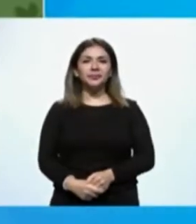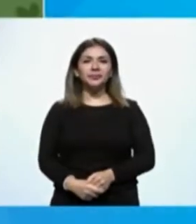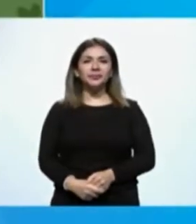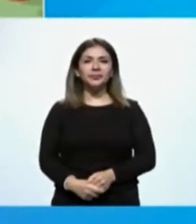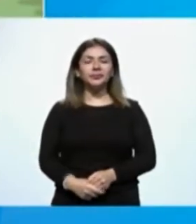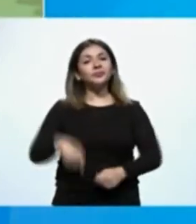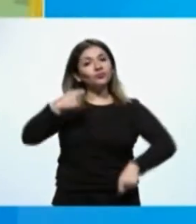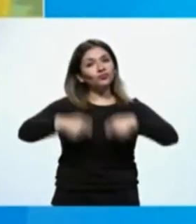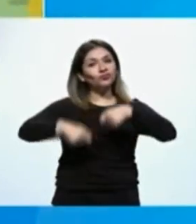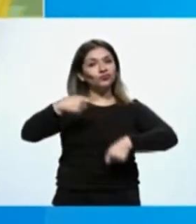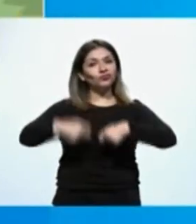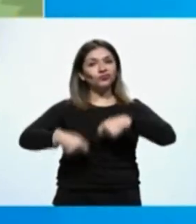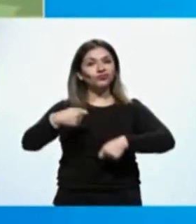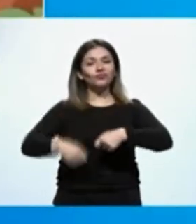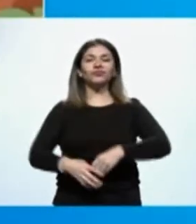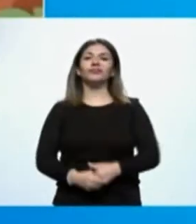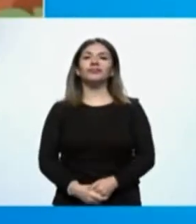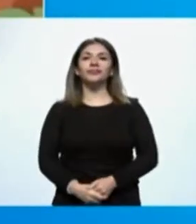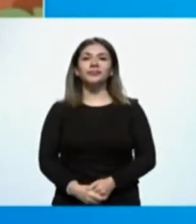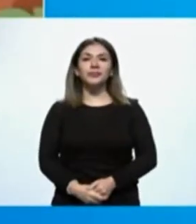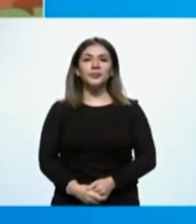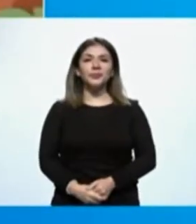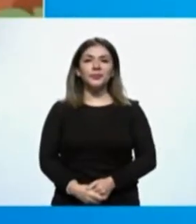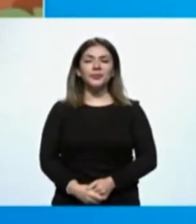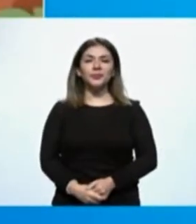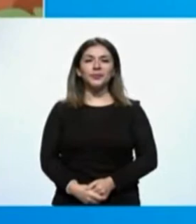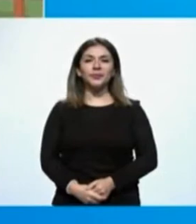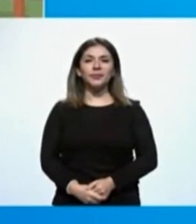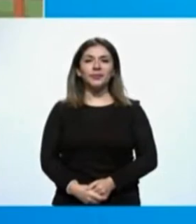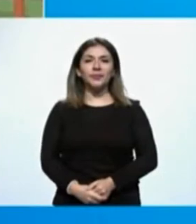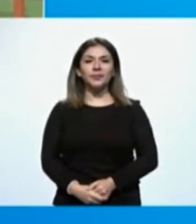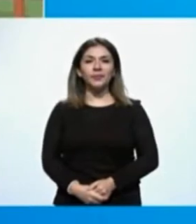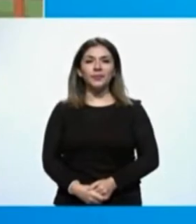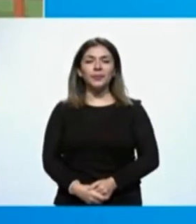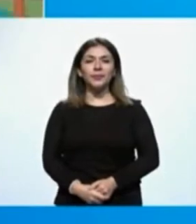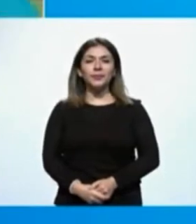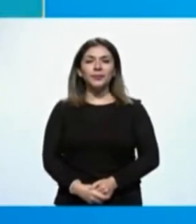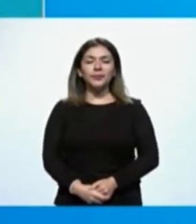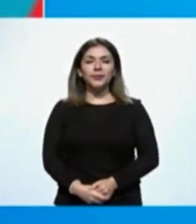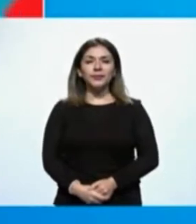Ton, ton, ton, ton, ton, ton, tocar una canción.